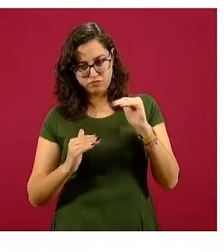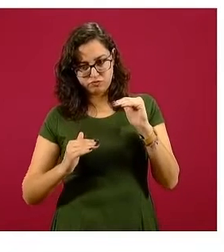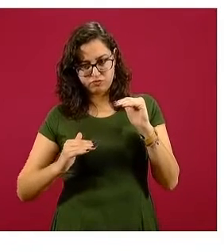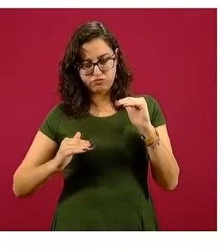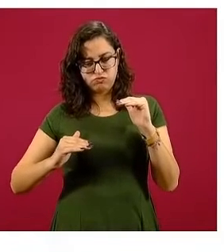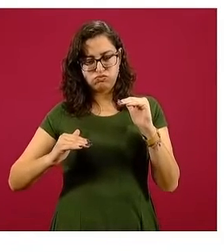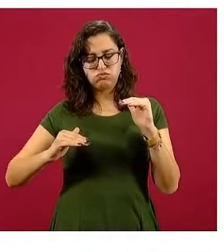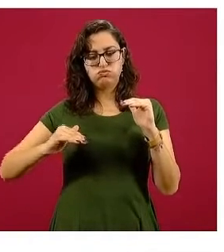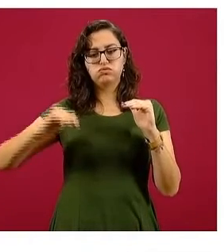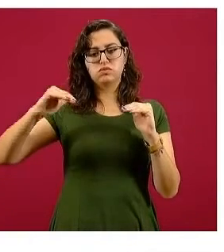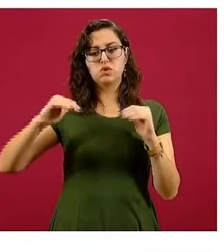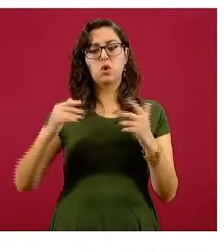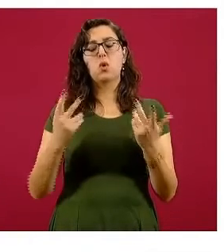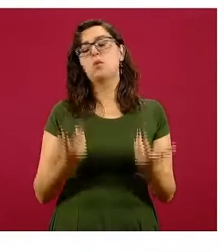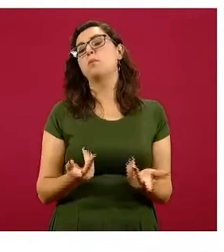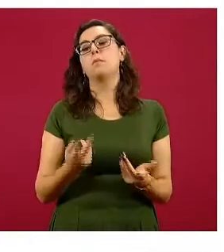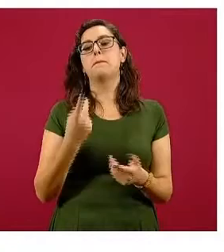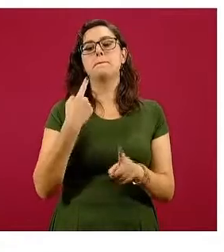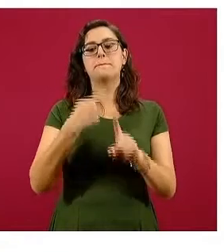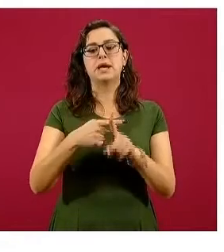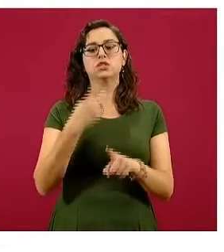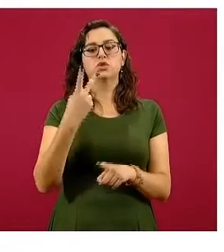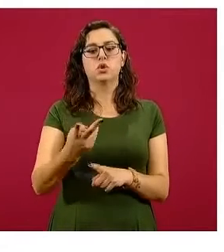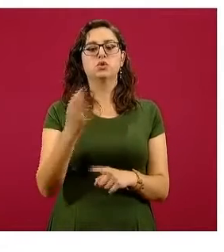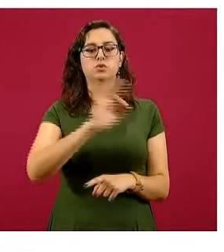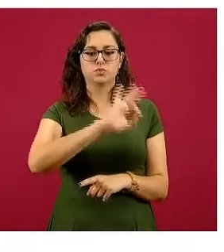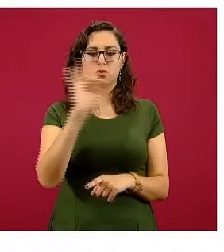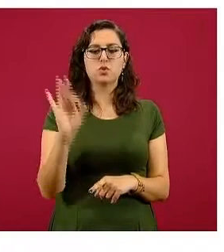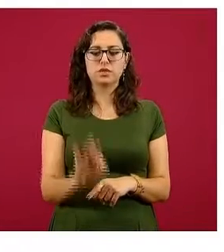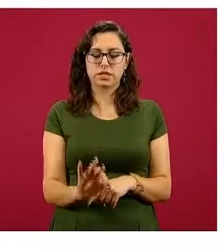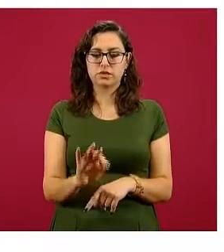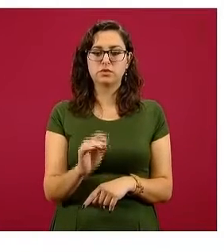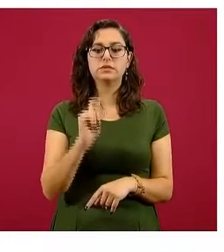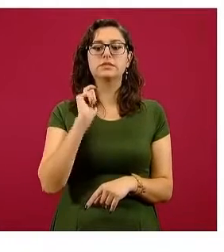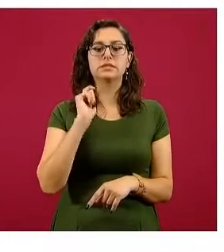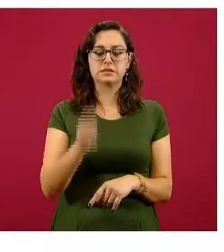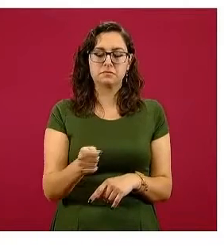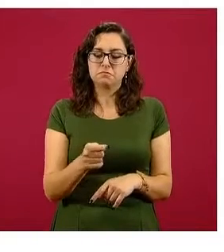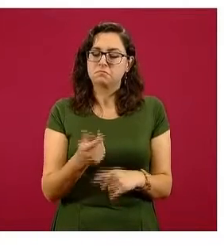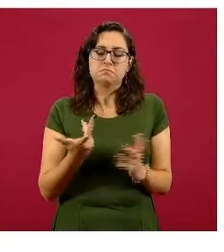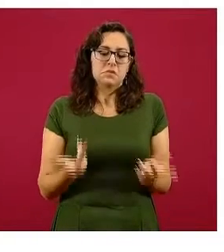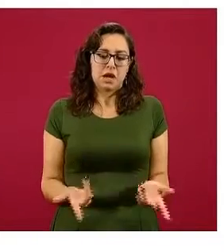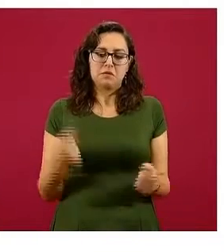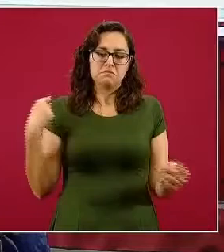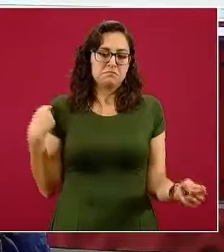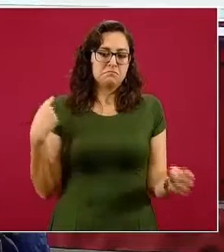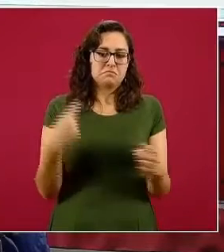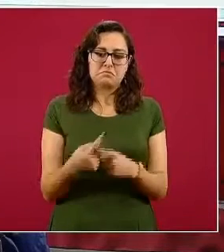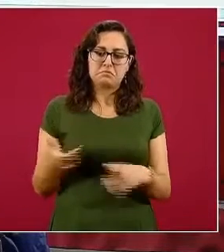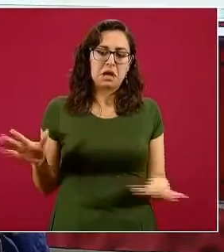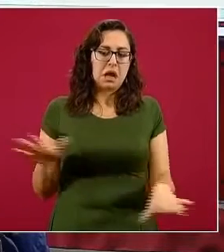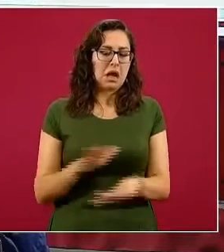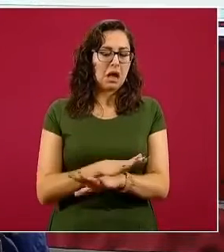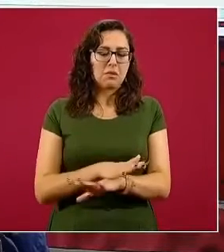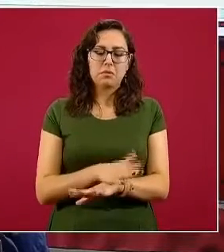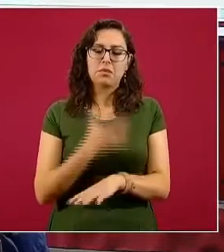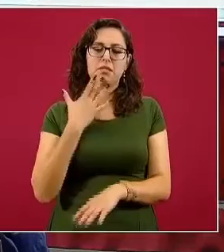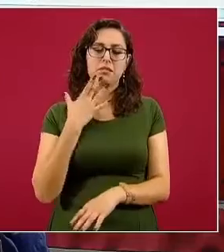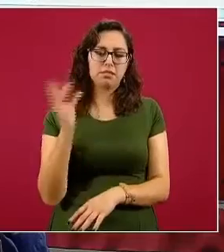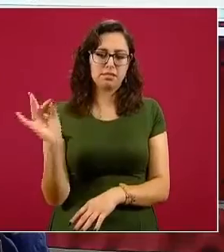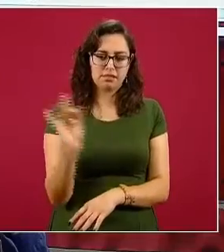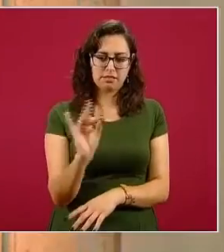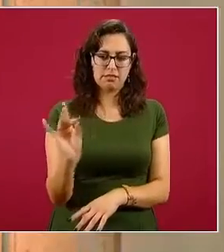estas 2 semanas solamente de un más 2%, y es prácticamente lo que se ha movido hasta el momento en toda la